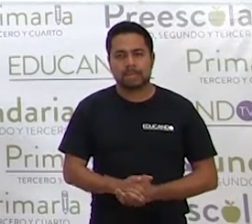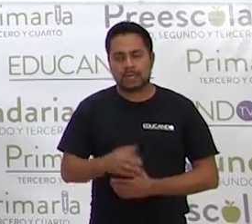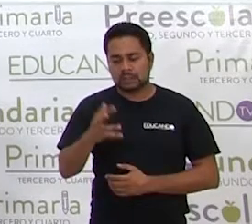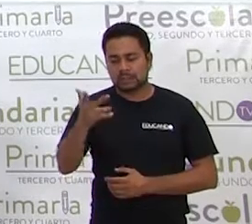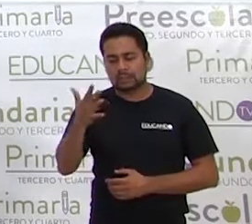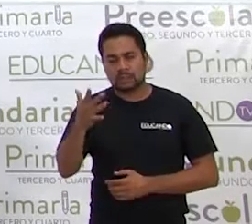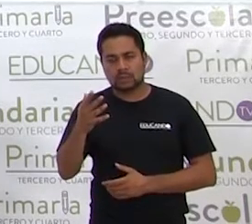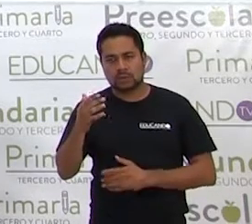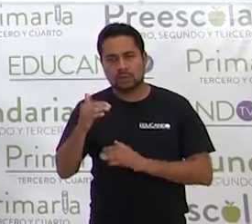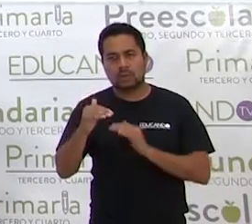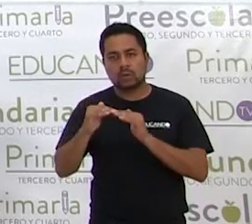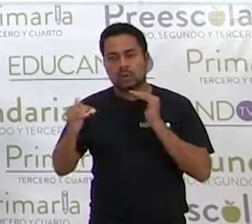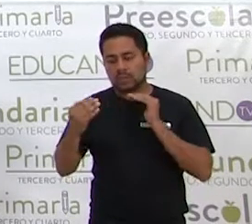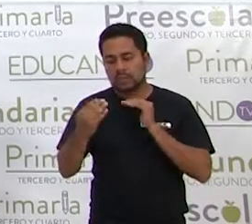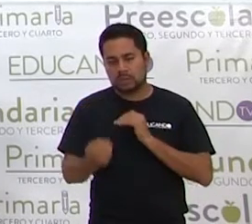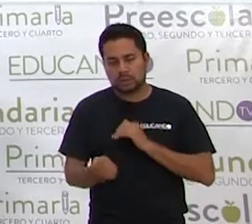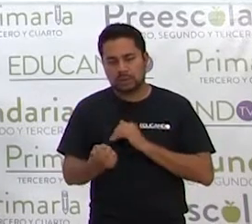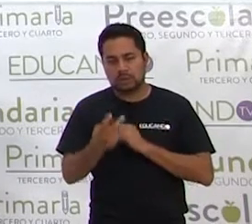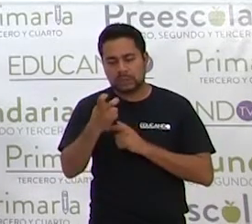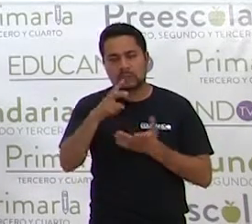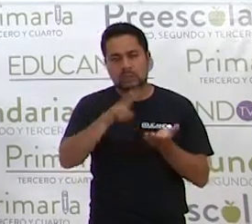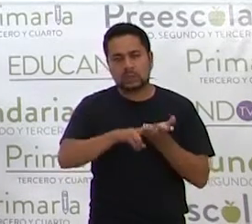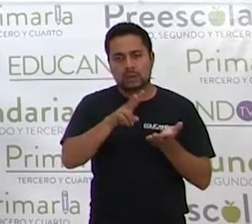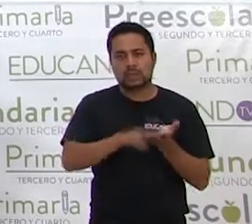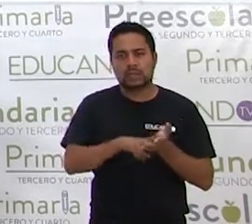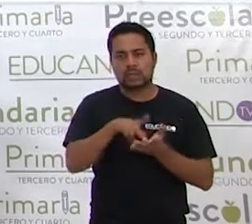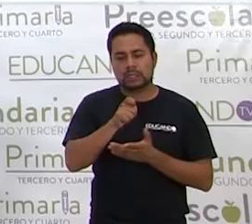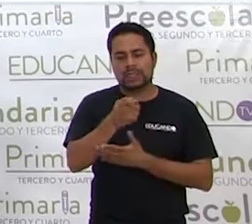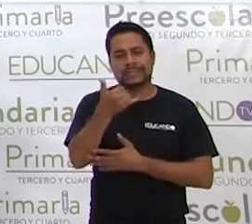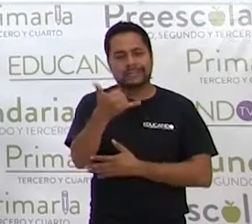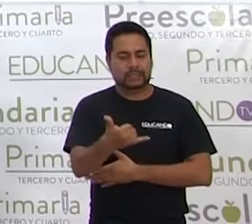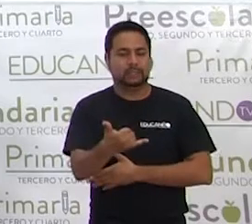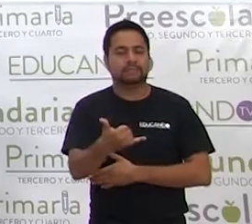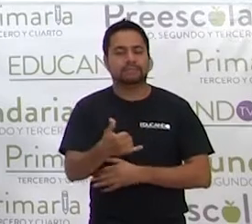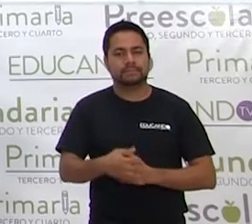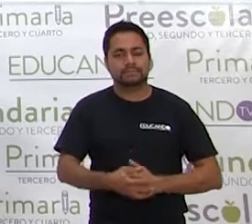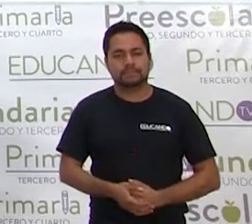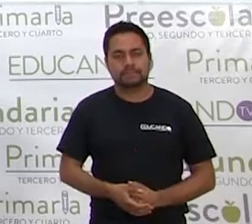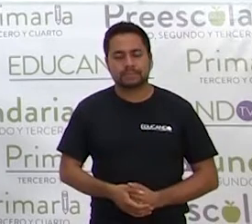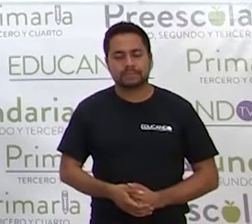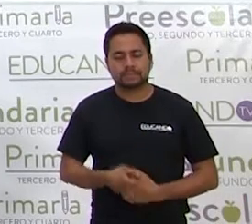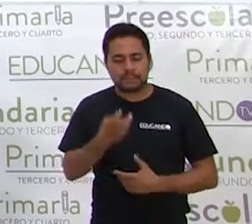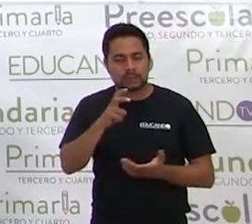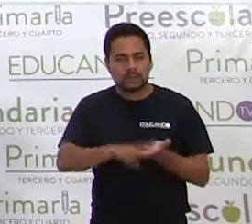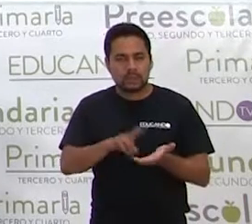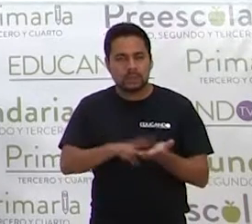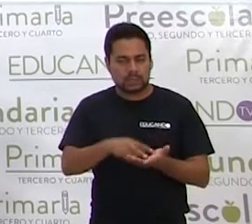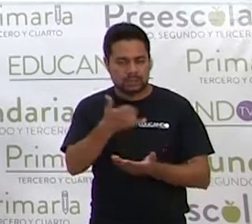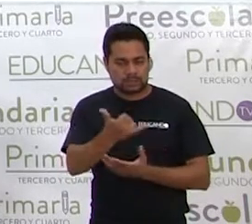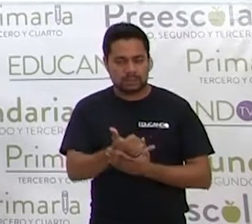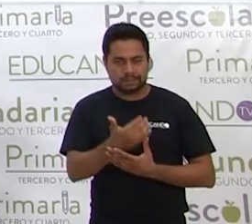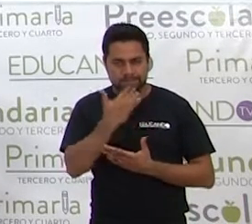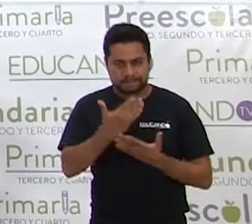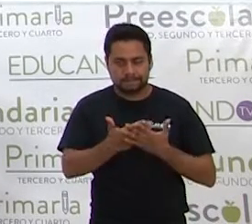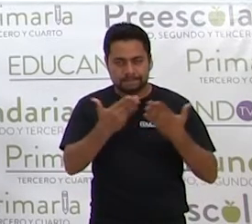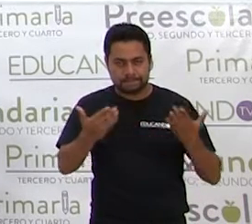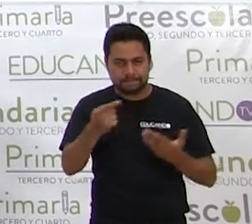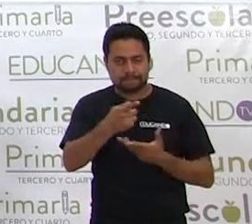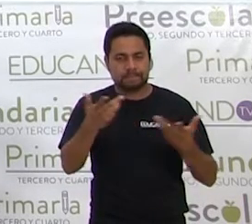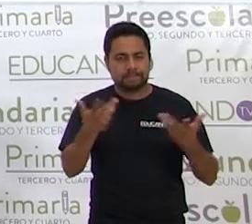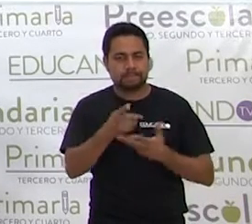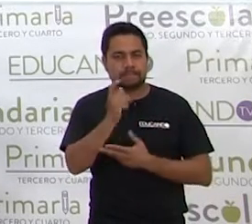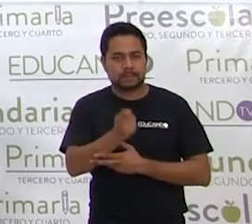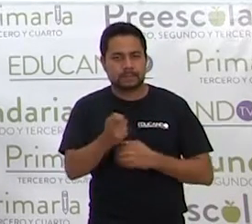vemos ese es el valor de ella este es el valor de que ahora vamos a hacer la